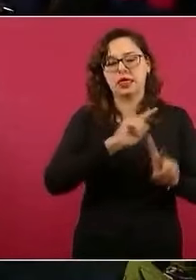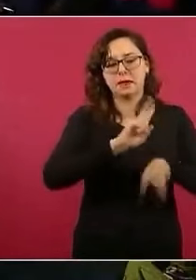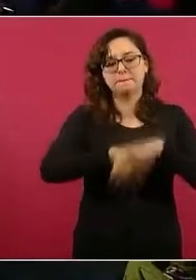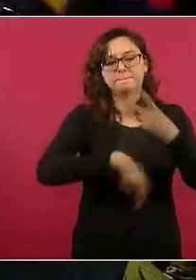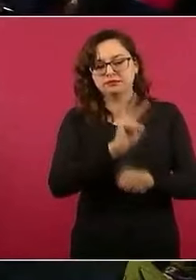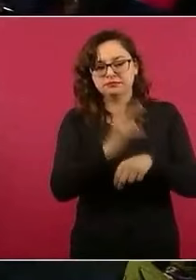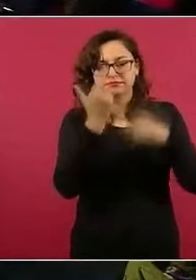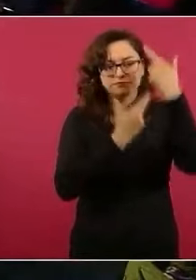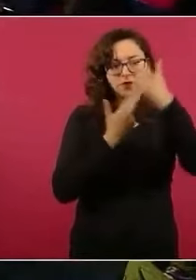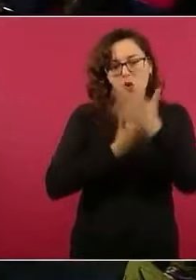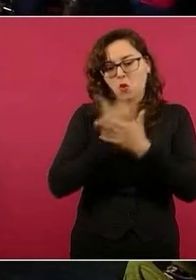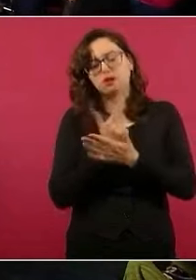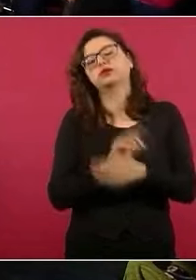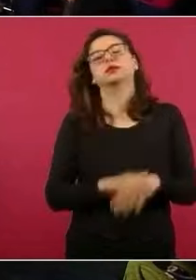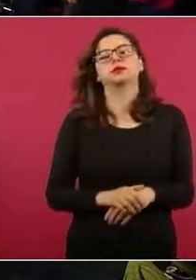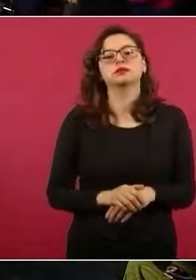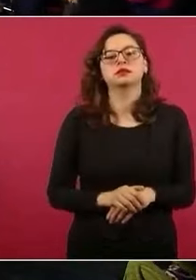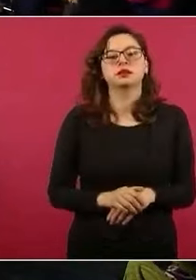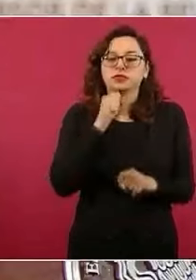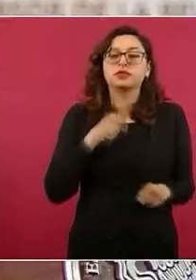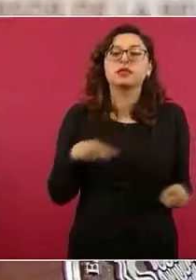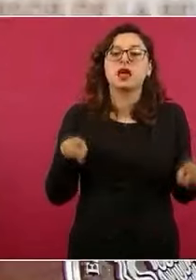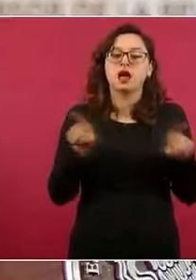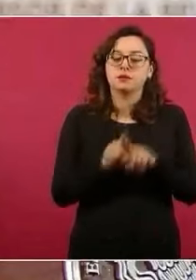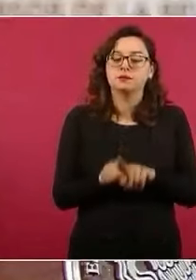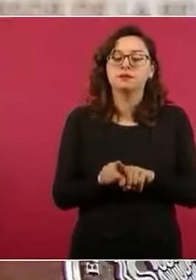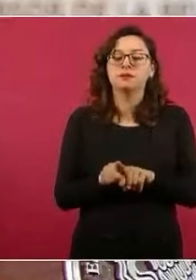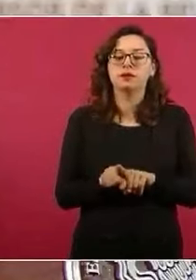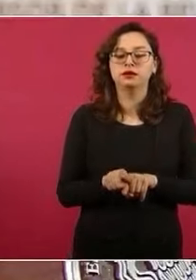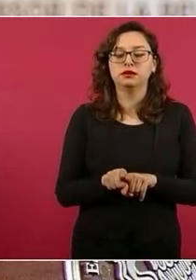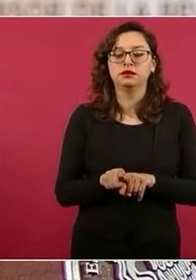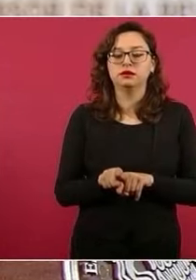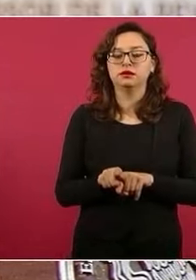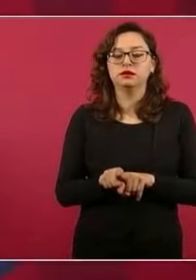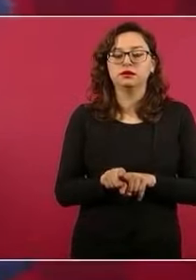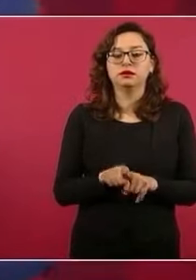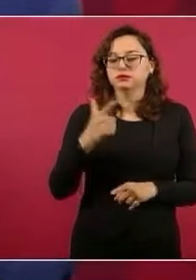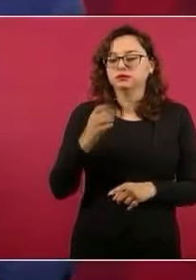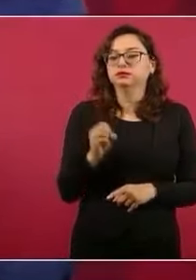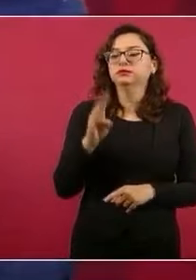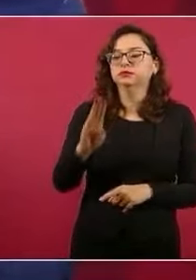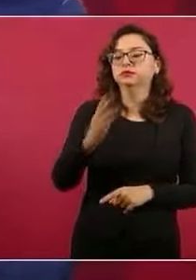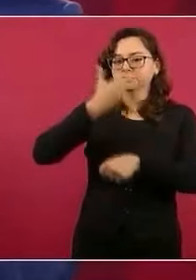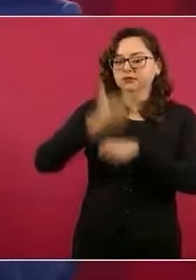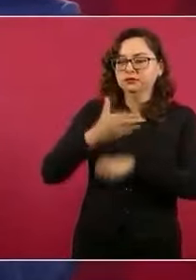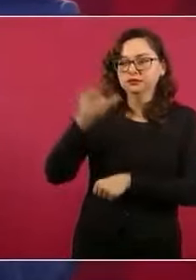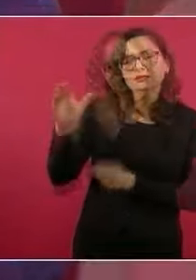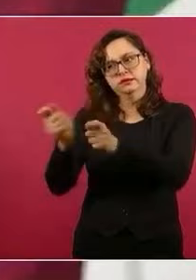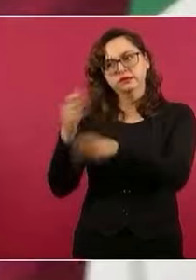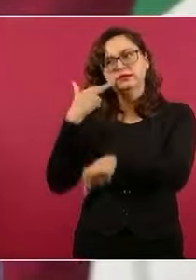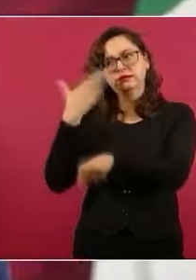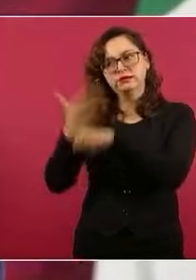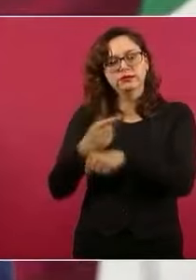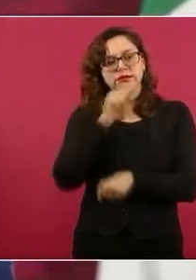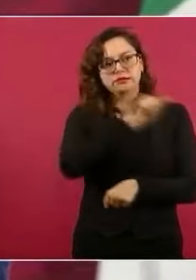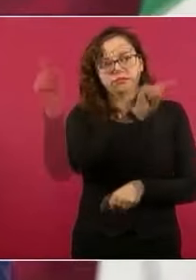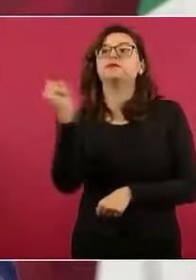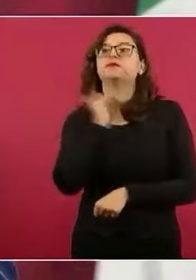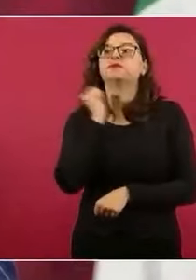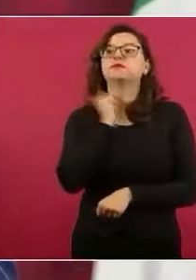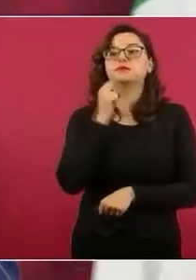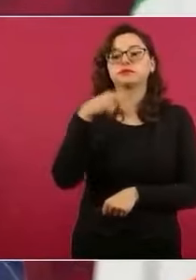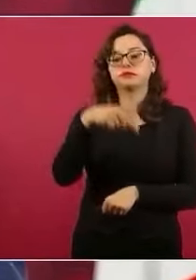le tengo recomendado al secretario de Gobernación que busque al senador